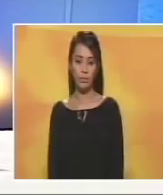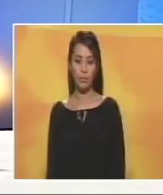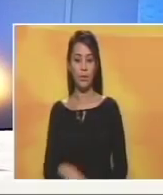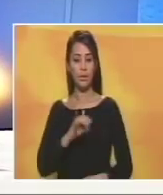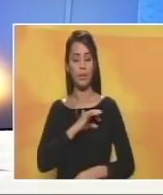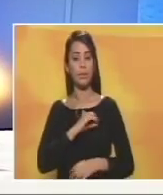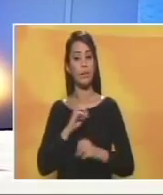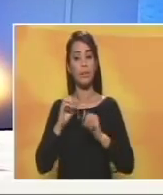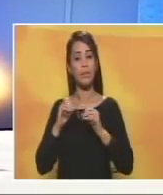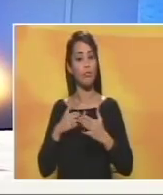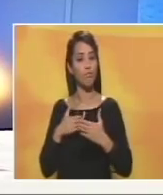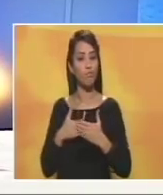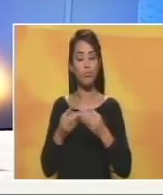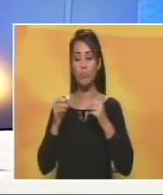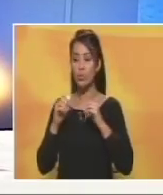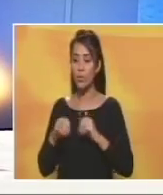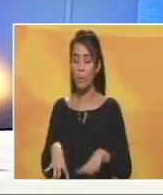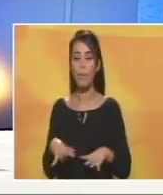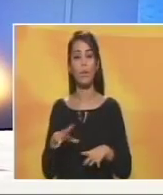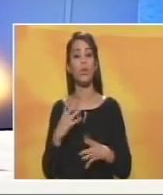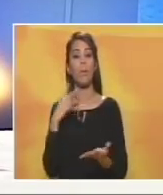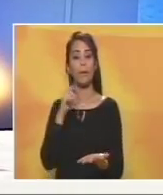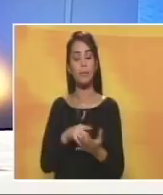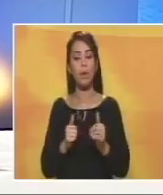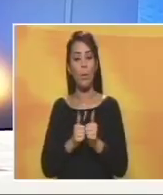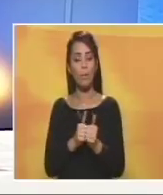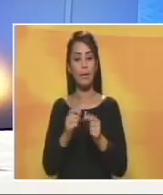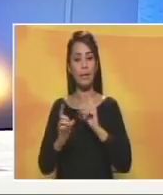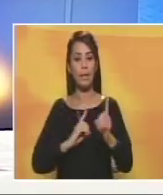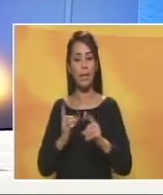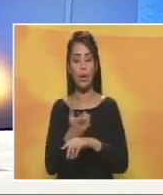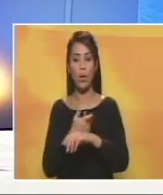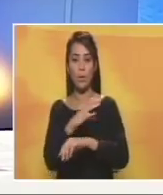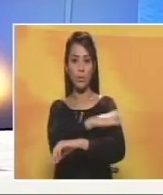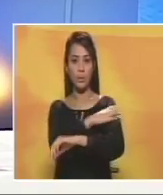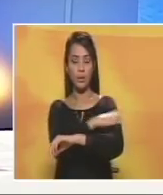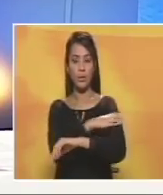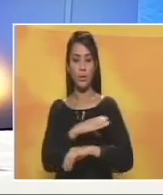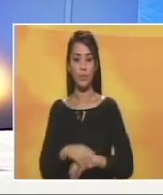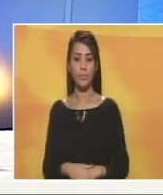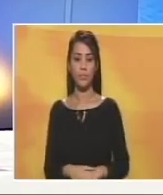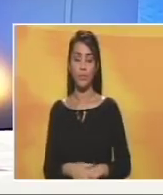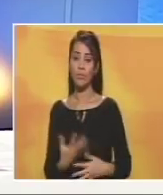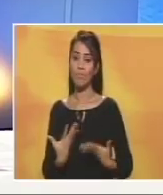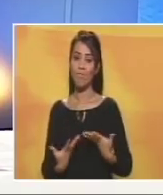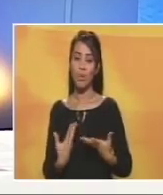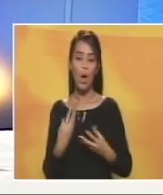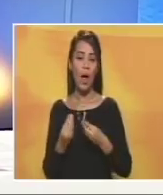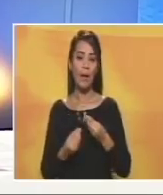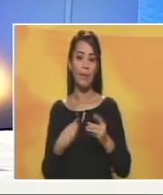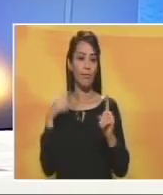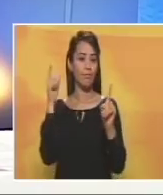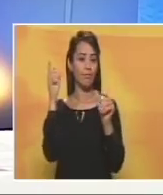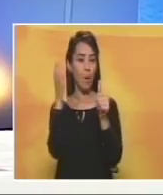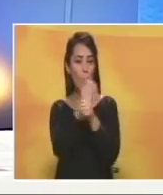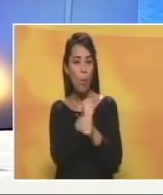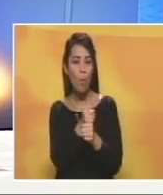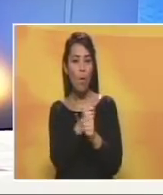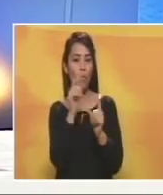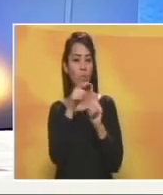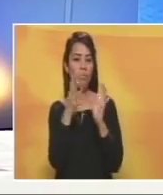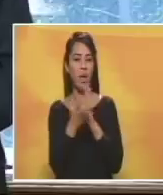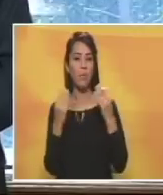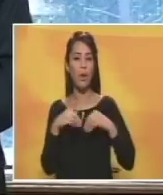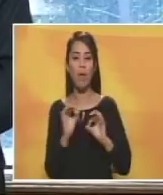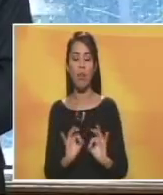Chile suspendió indefinidamente su participación como acompañante del diálogo entre gobierno y la oposición, lamentando que no se hayan alcanzado acuerdos entre las